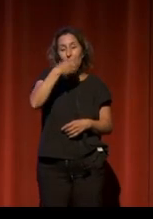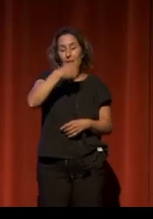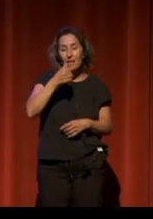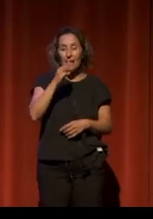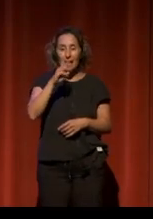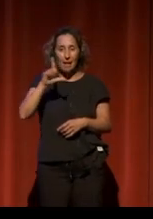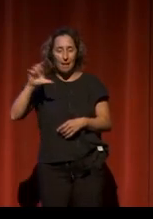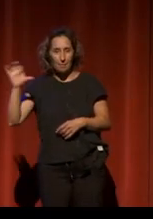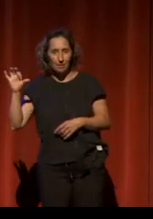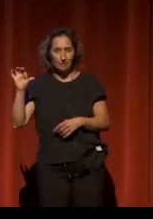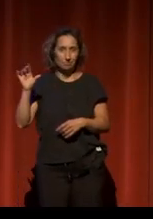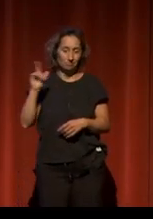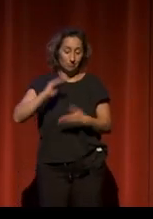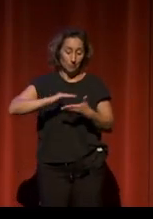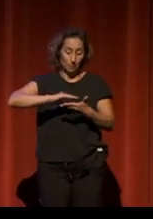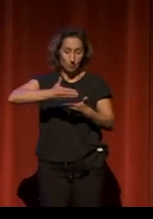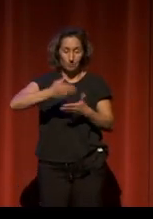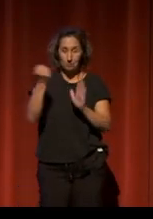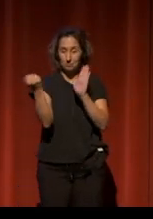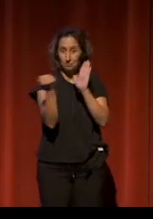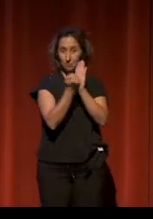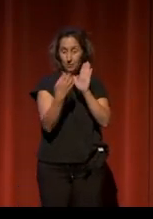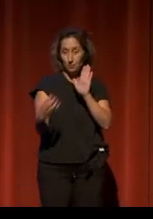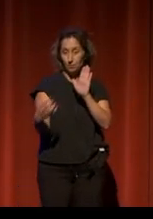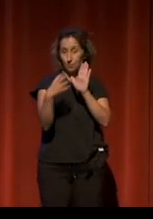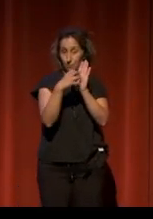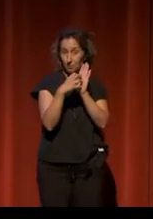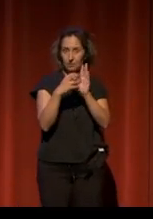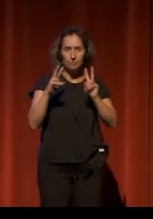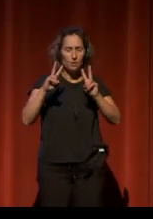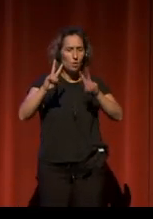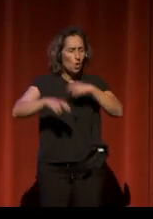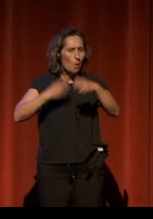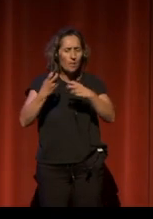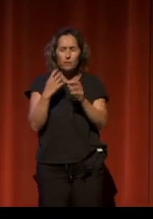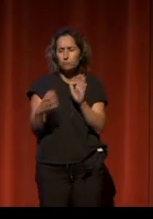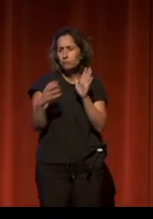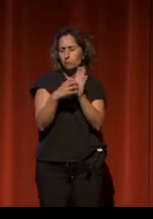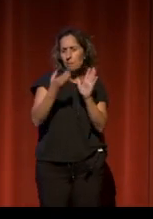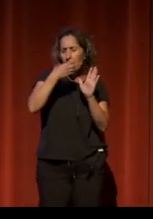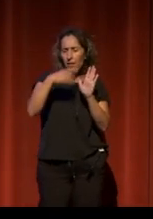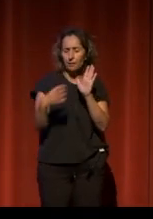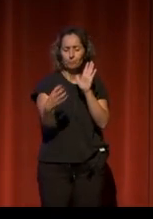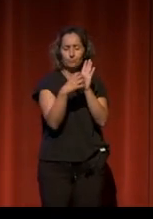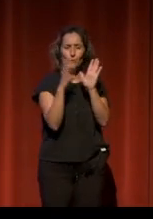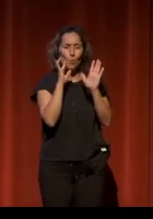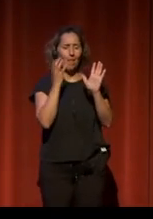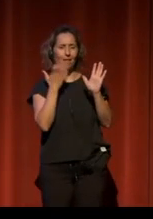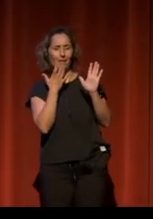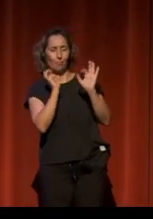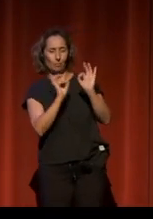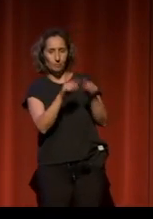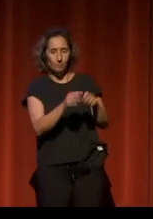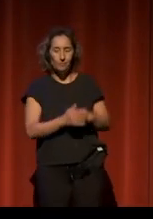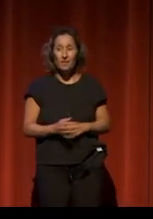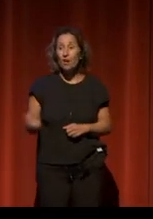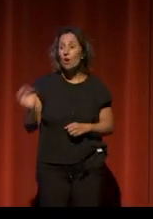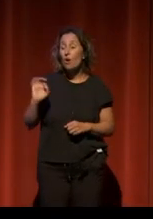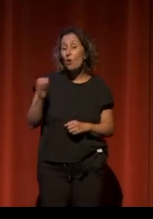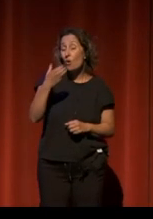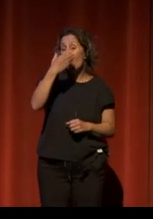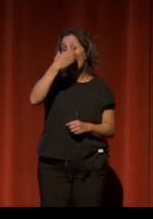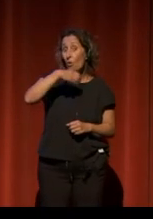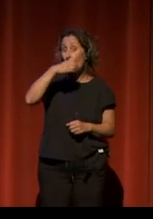Jobs que aparece en todas las conferencias sobre innovación y todo el mundo lo pone de ejemplo no O la manzana